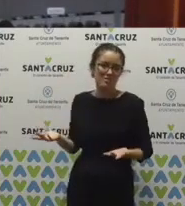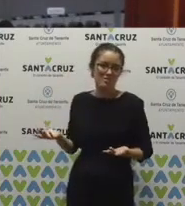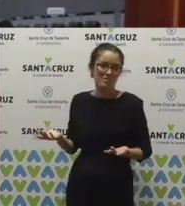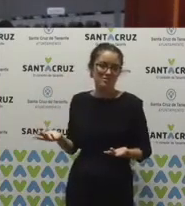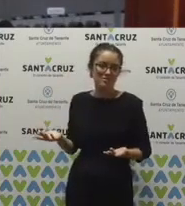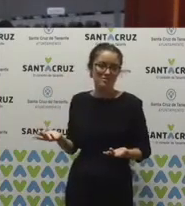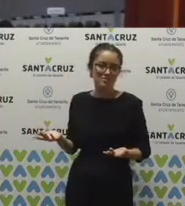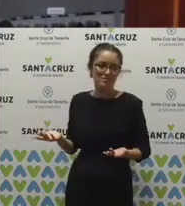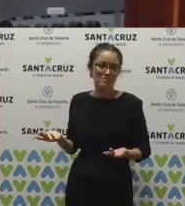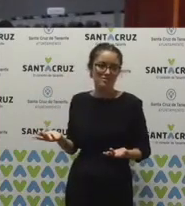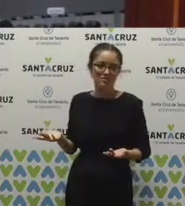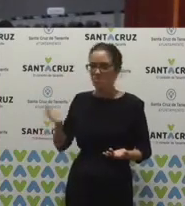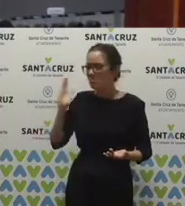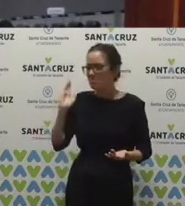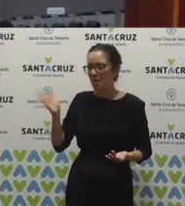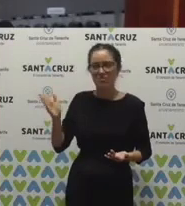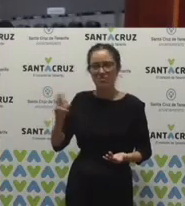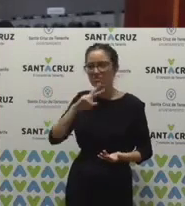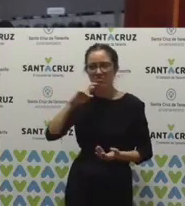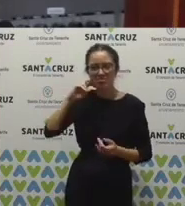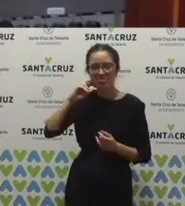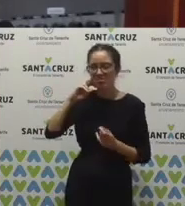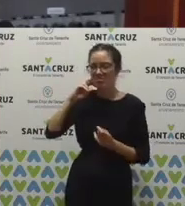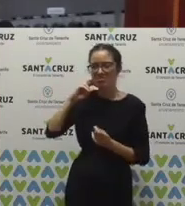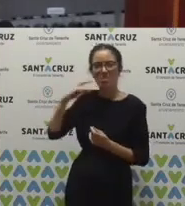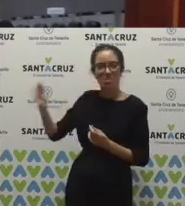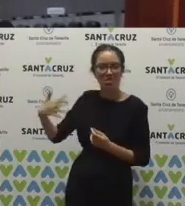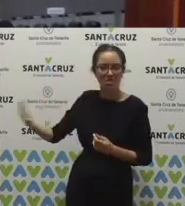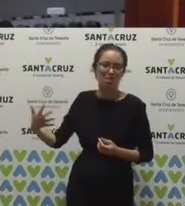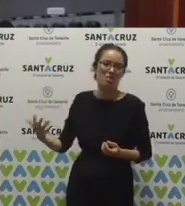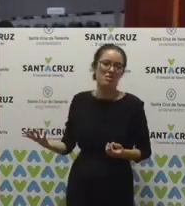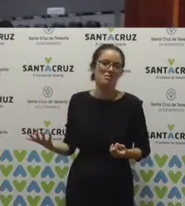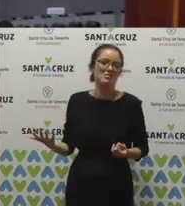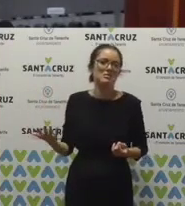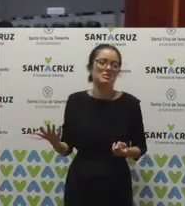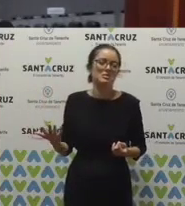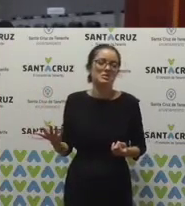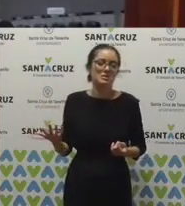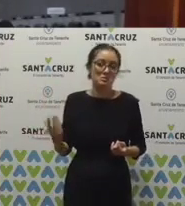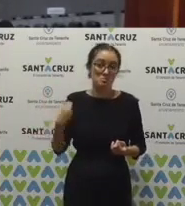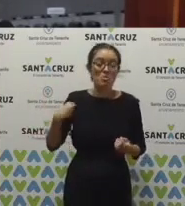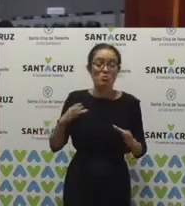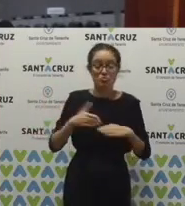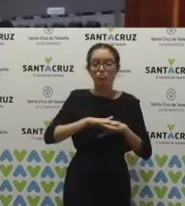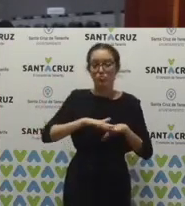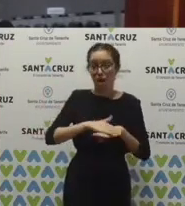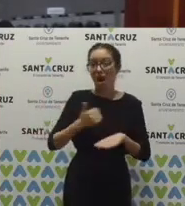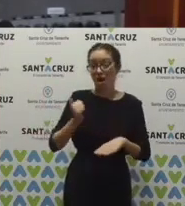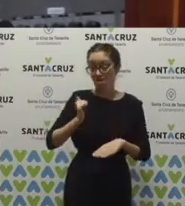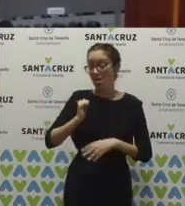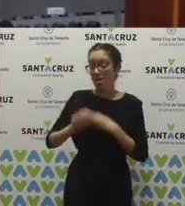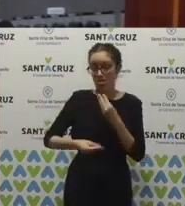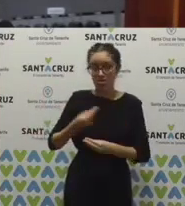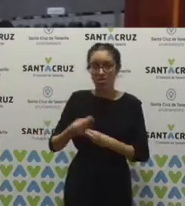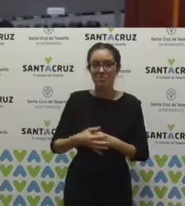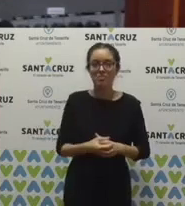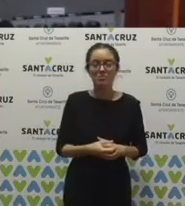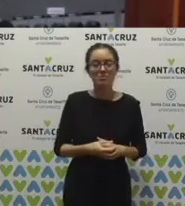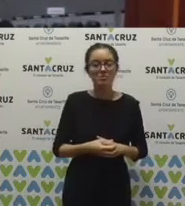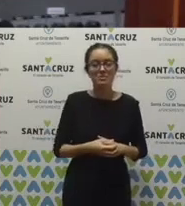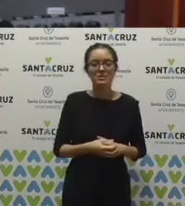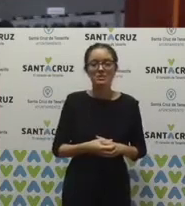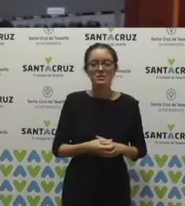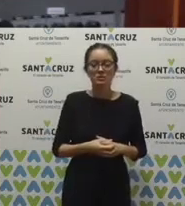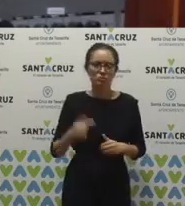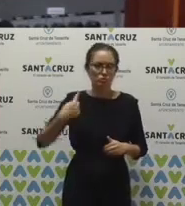lo han estado utilizando desde el grupo de gobierno como digo tenemos